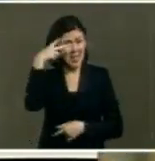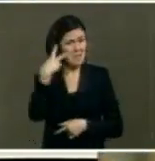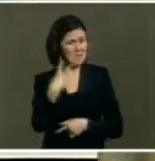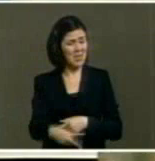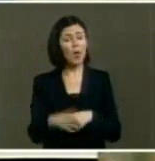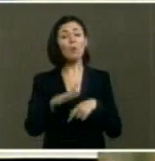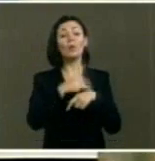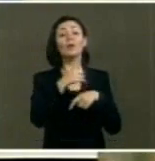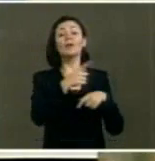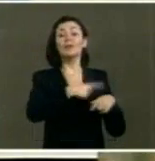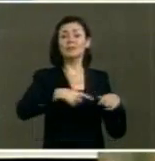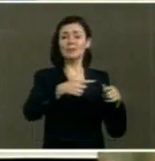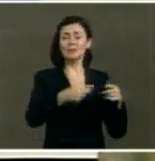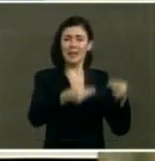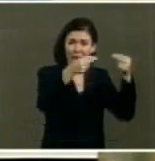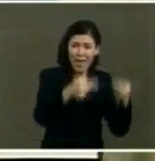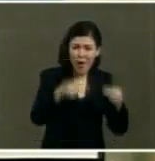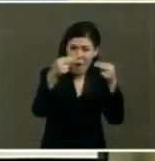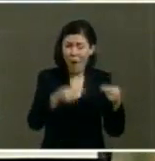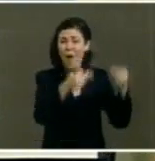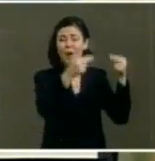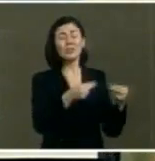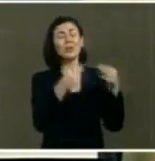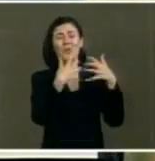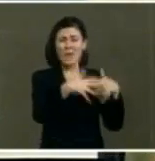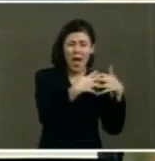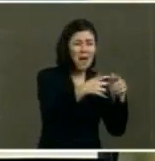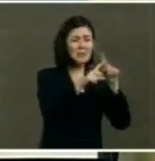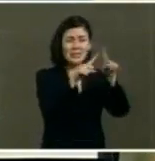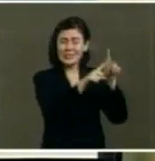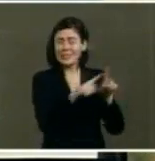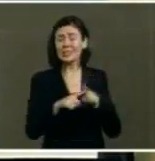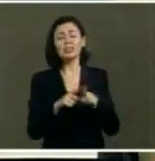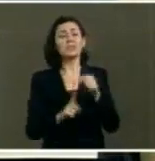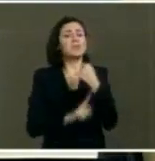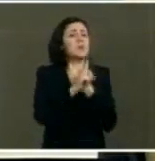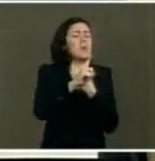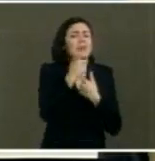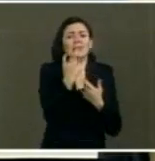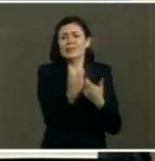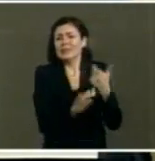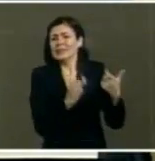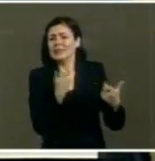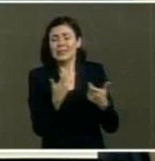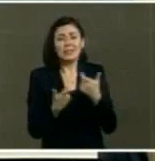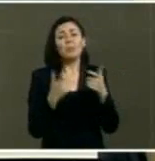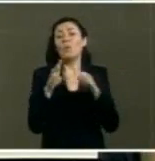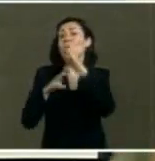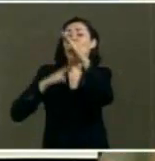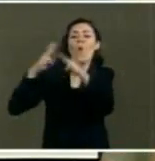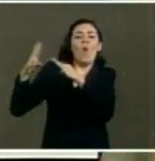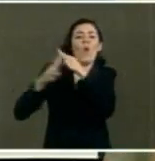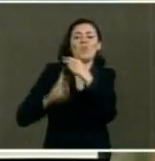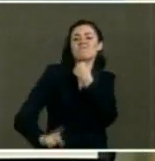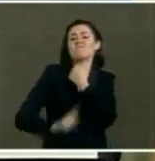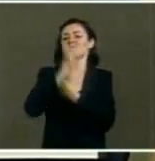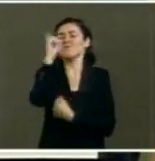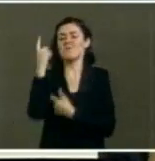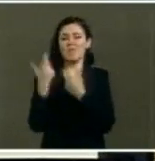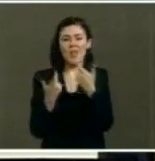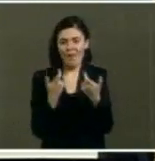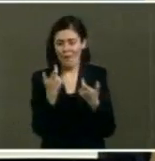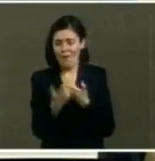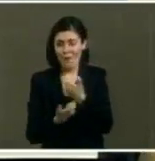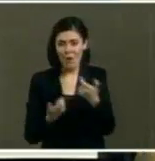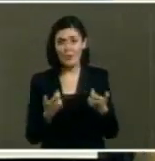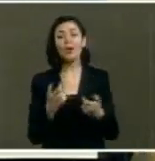a las empresas y redujo el ingreso de las familias. Había que hacerle frente al problema y por eso expandimos